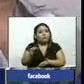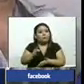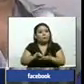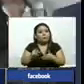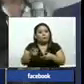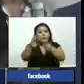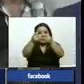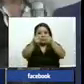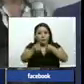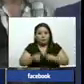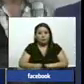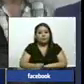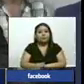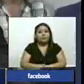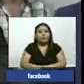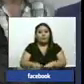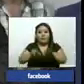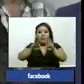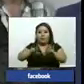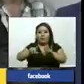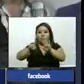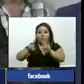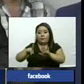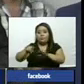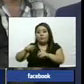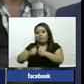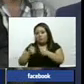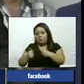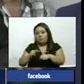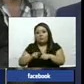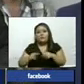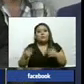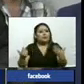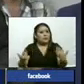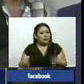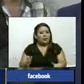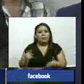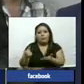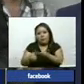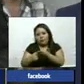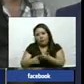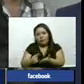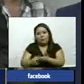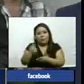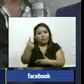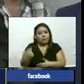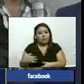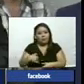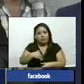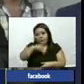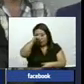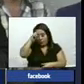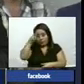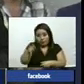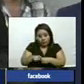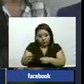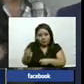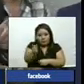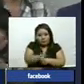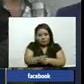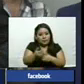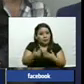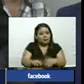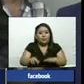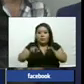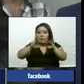estos fondos. Los 86 millones, que también lo hemos platicado con el ministro de Agricultura, vienen 80 para renovación,